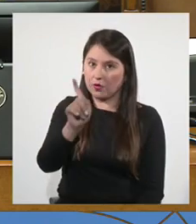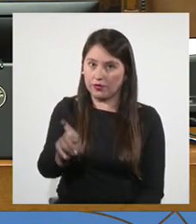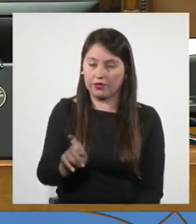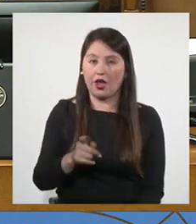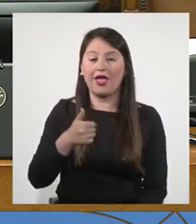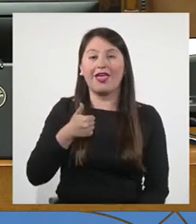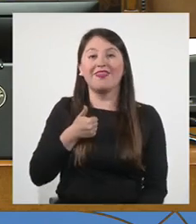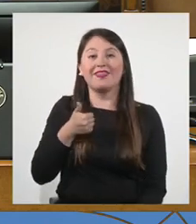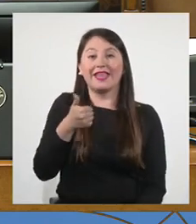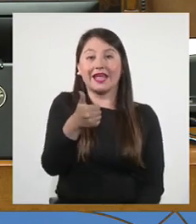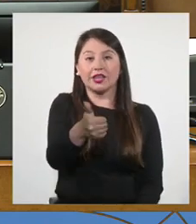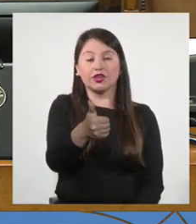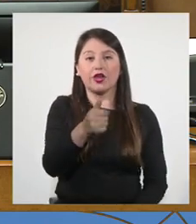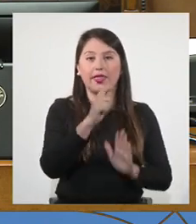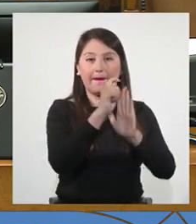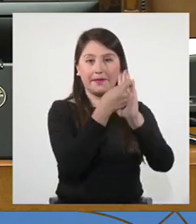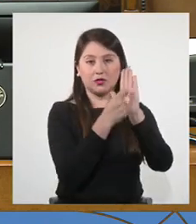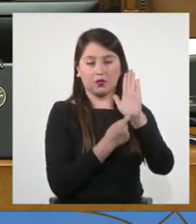presupuesto.